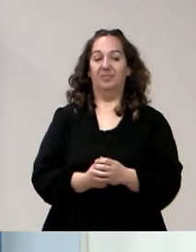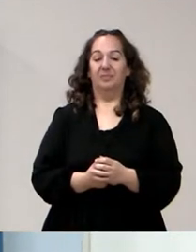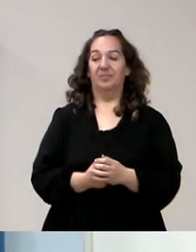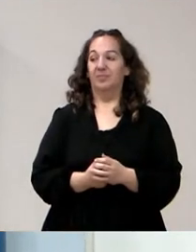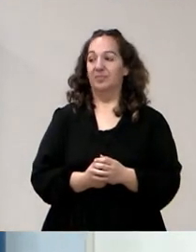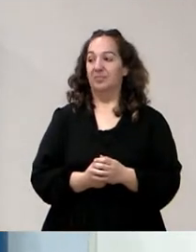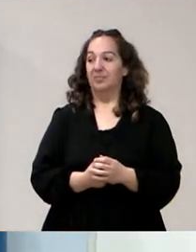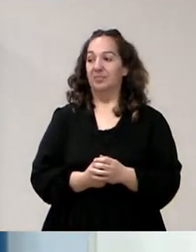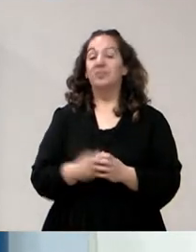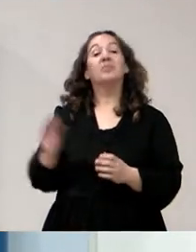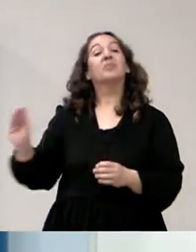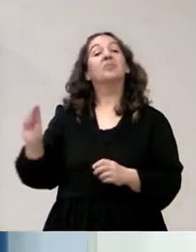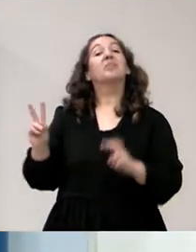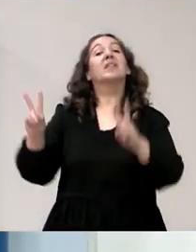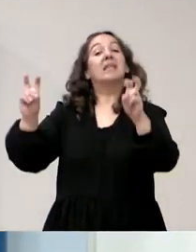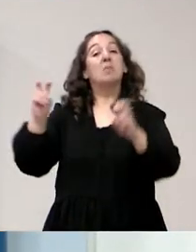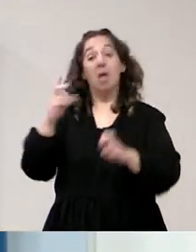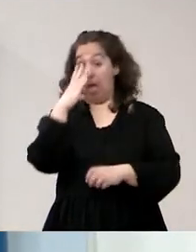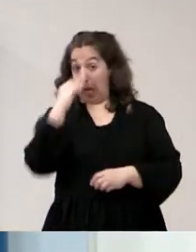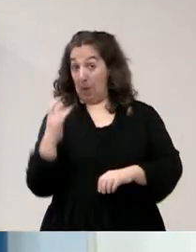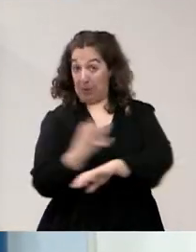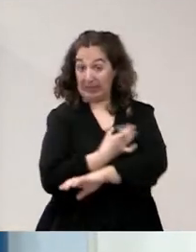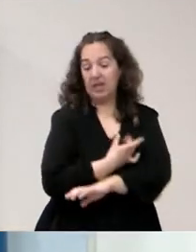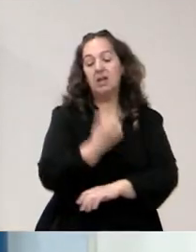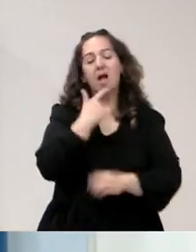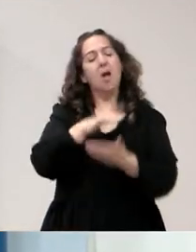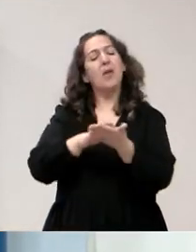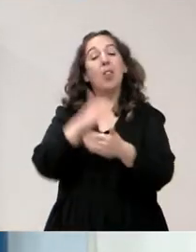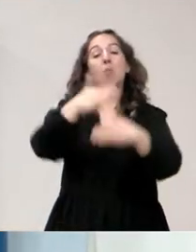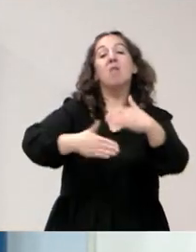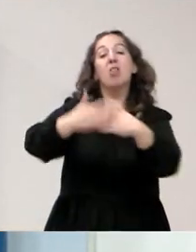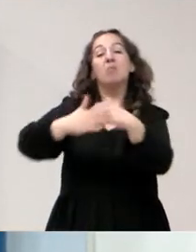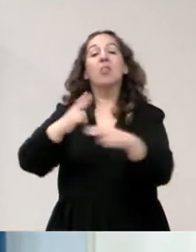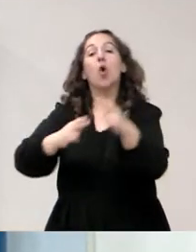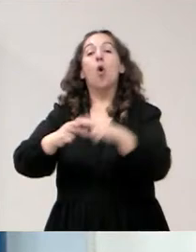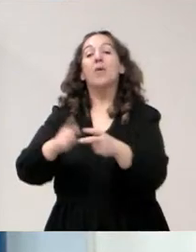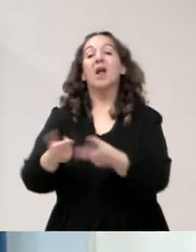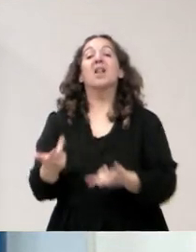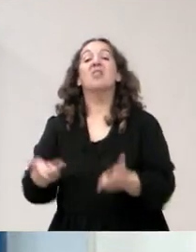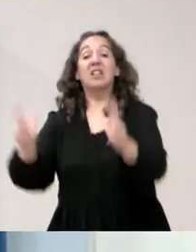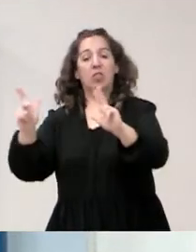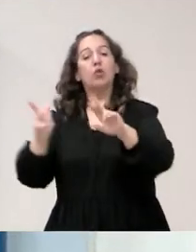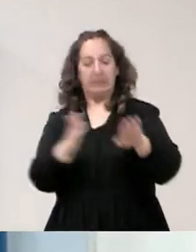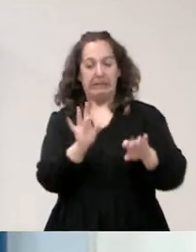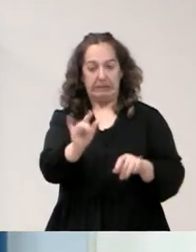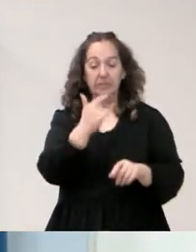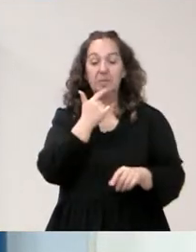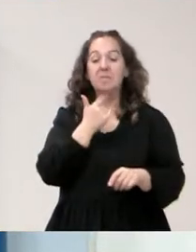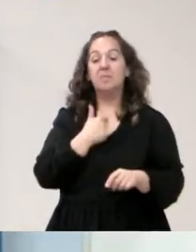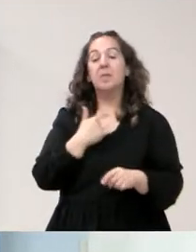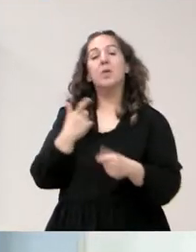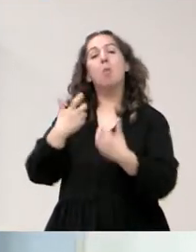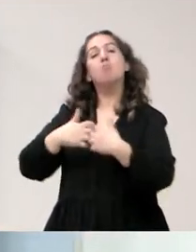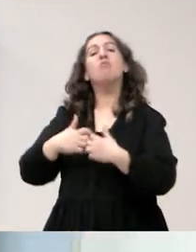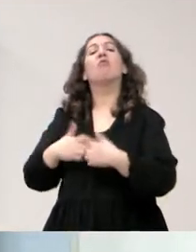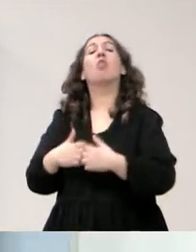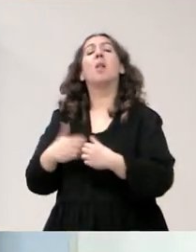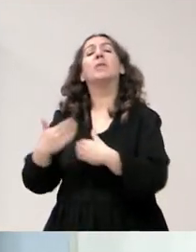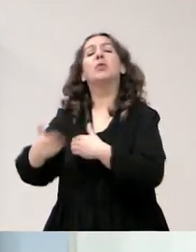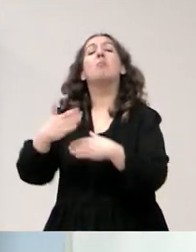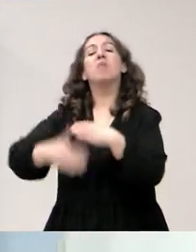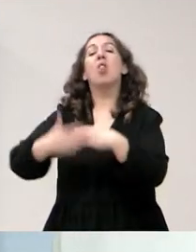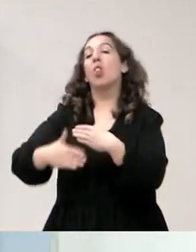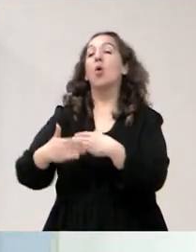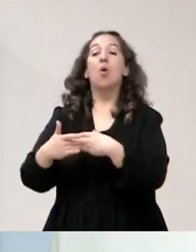pues sobre el tema del ave han hablado de plazos para las obras si para hacer también citación Pero en cuanto a plazos de funcionamiento cuándo